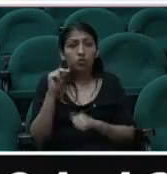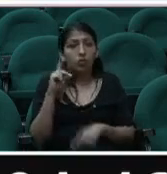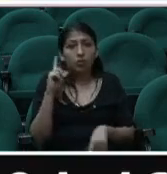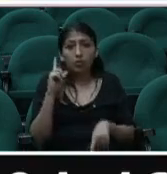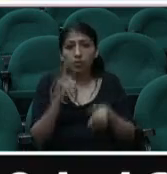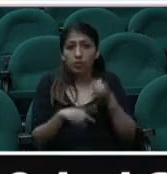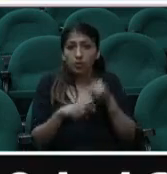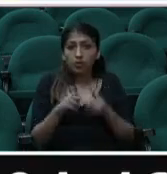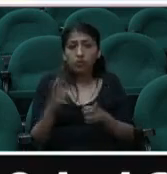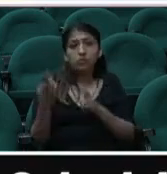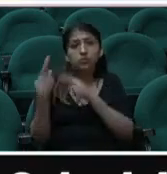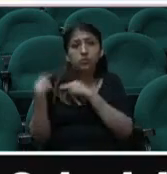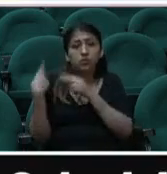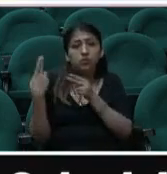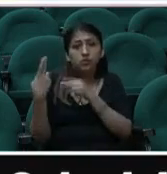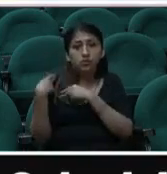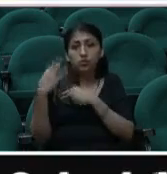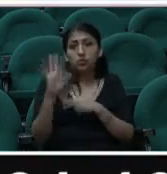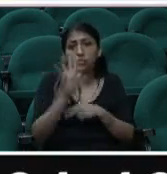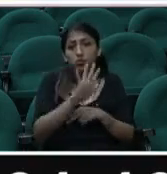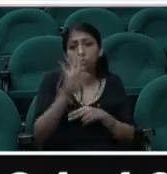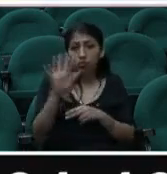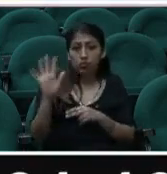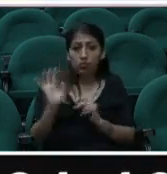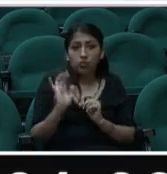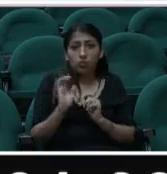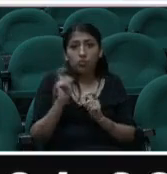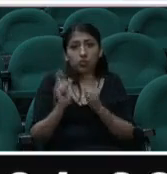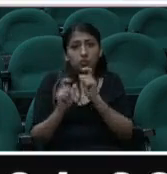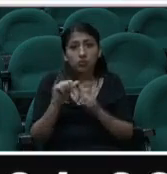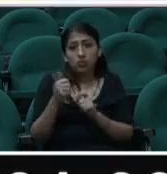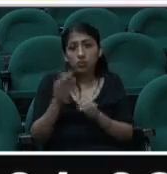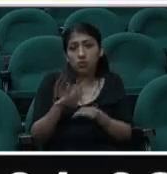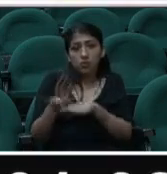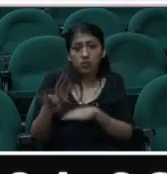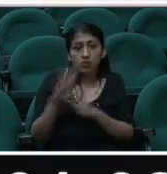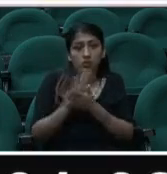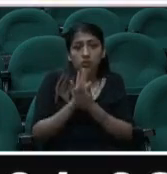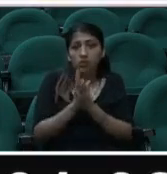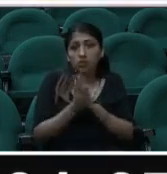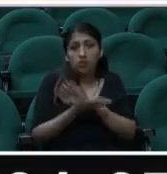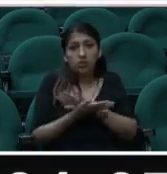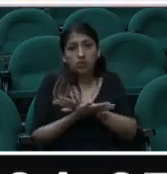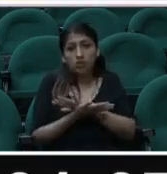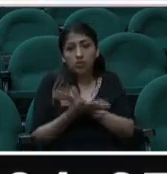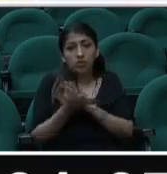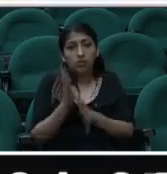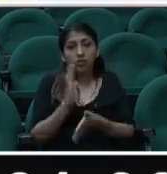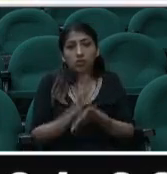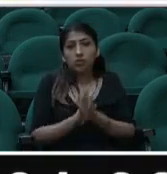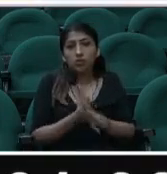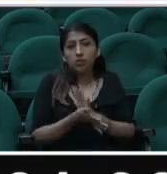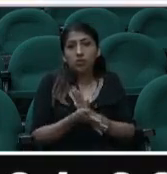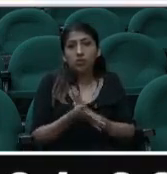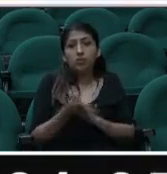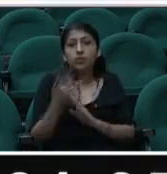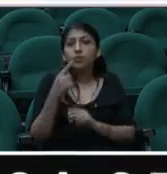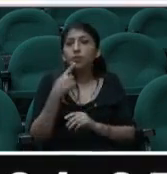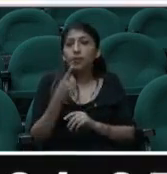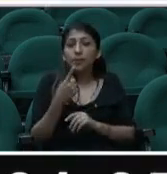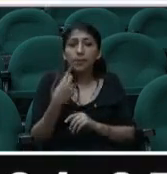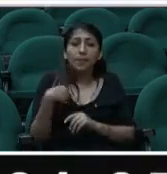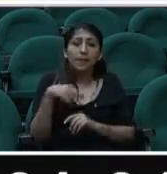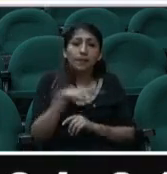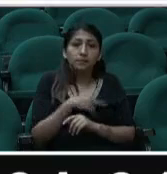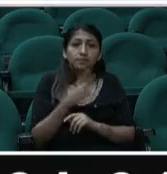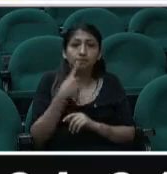podemos responsabilizarnos de los actos y acciones absolutamente de nadie de nadie y es por ello que hemos